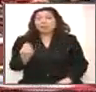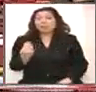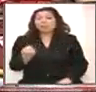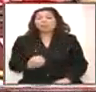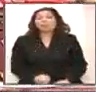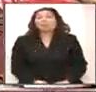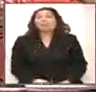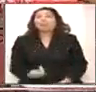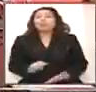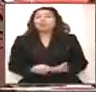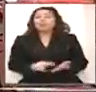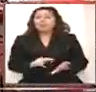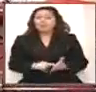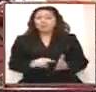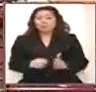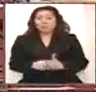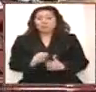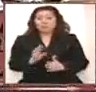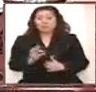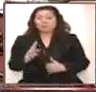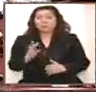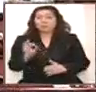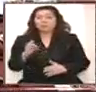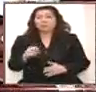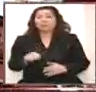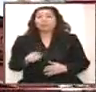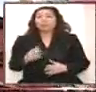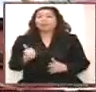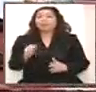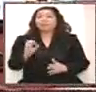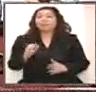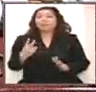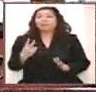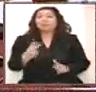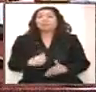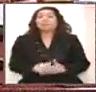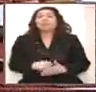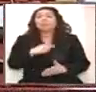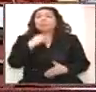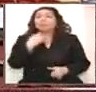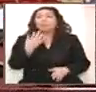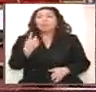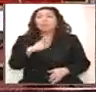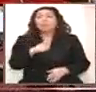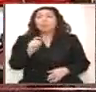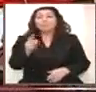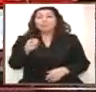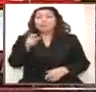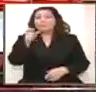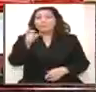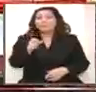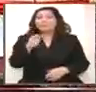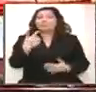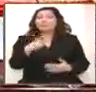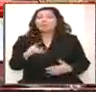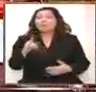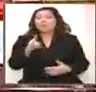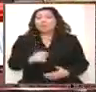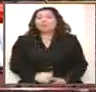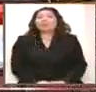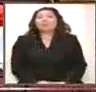en el 2014. Esto significa que hemos pasado de 5,4 a 6,7 homicidios por 100.000 habitantes, ya